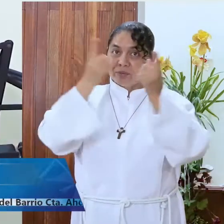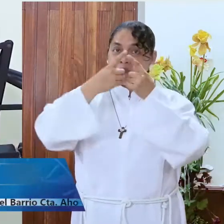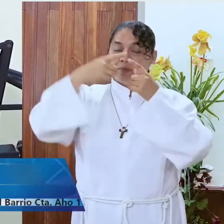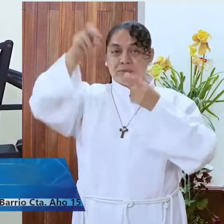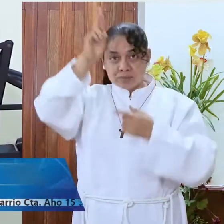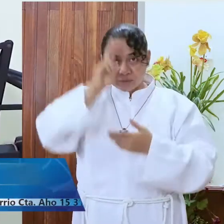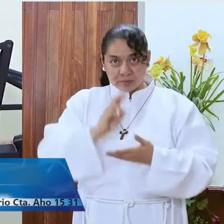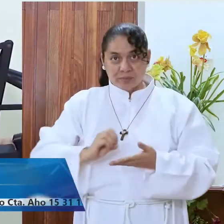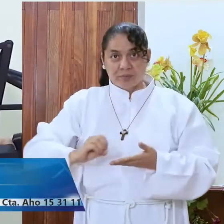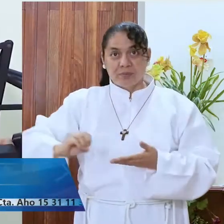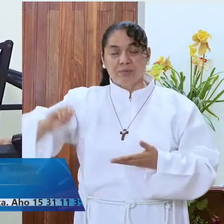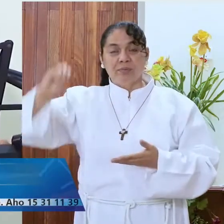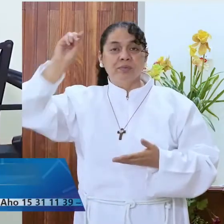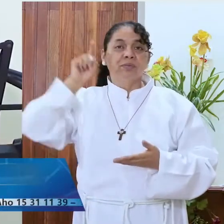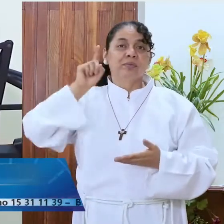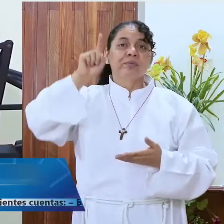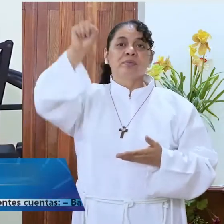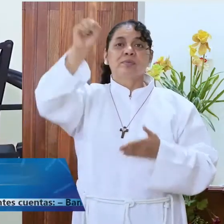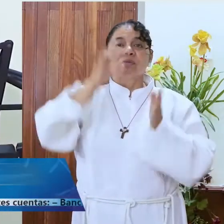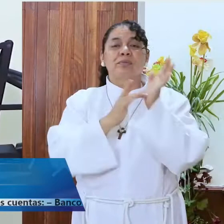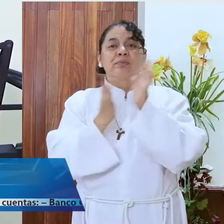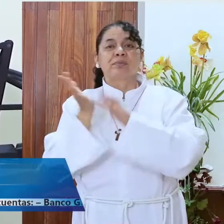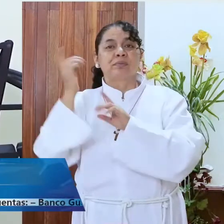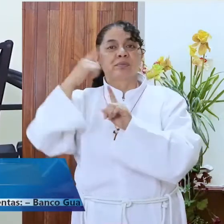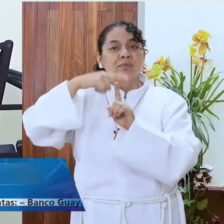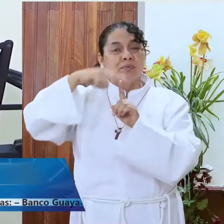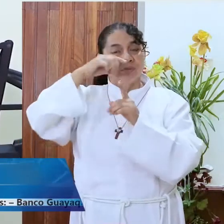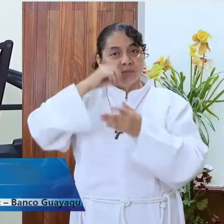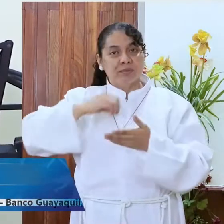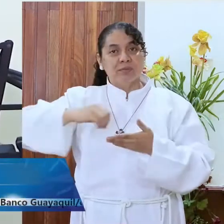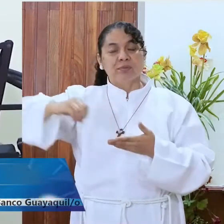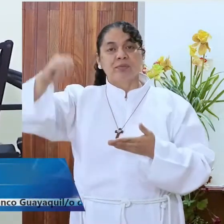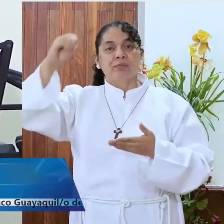sr con jesucristo